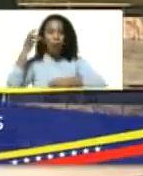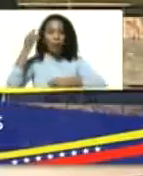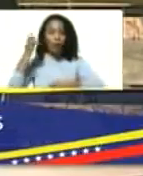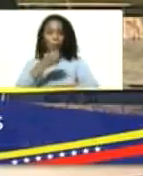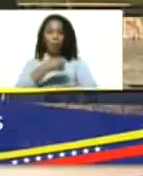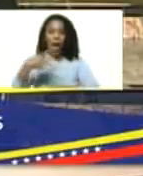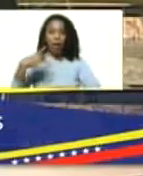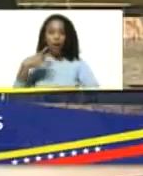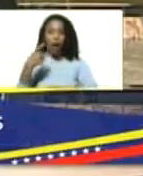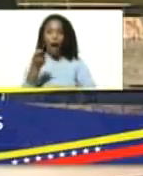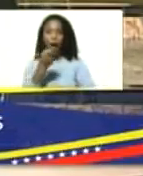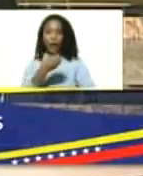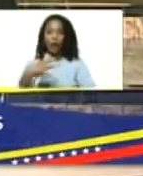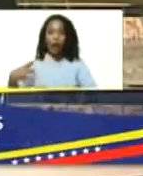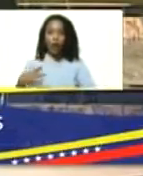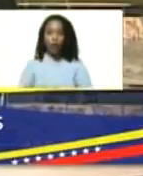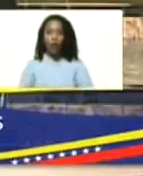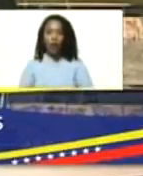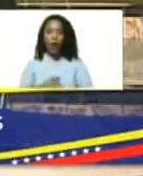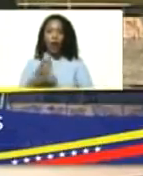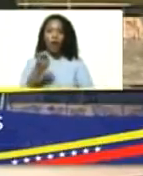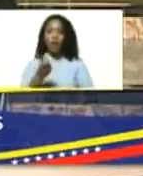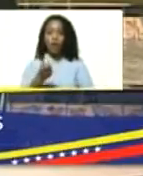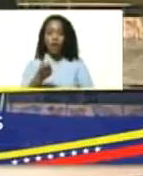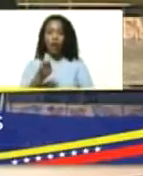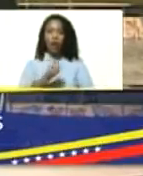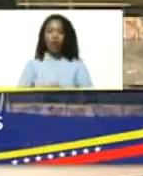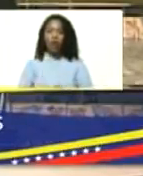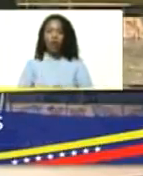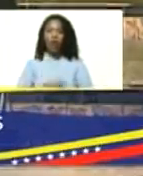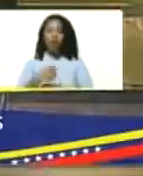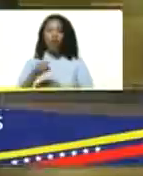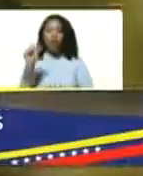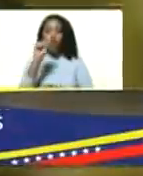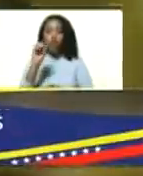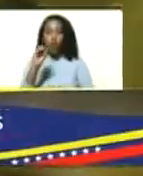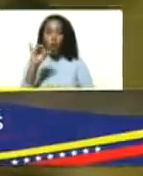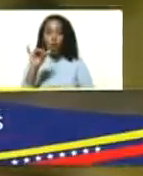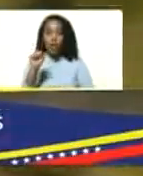arroz frijol soya lentejas